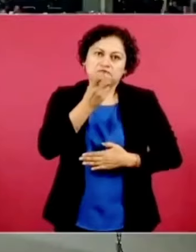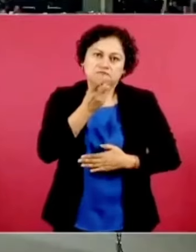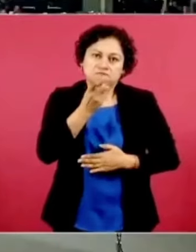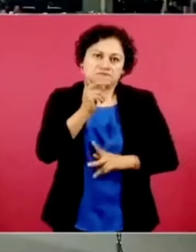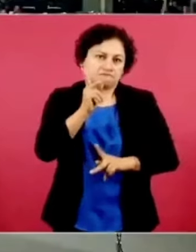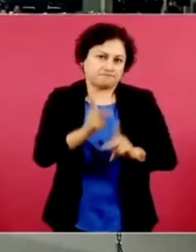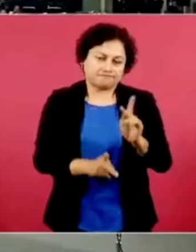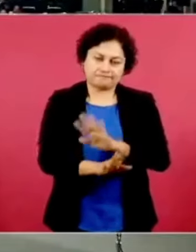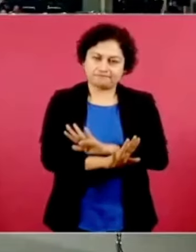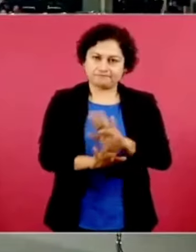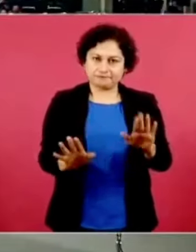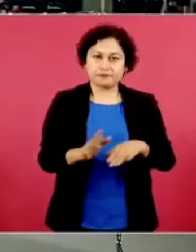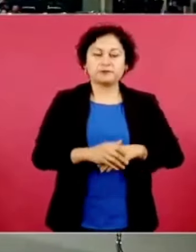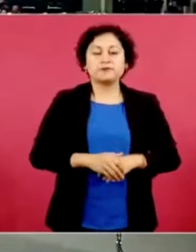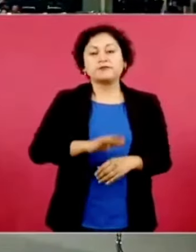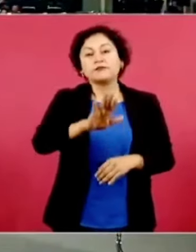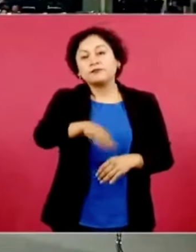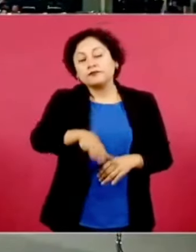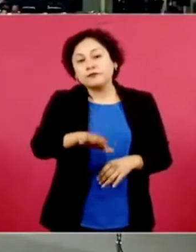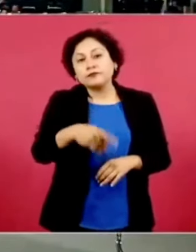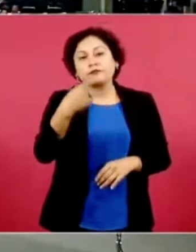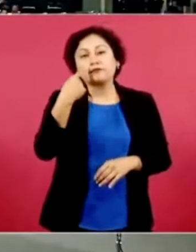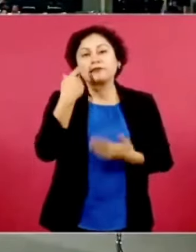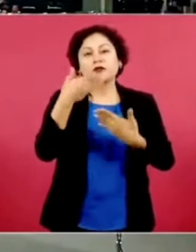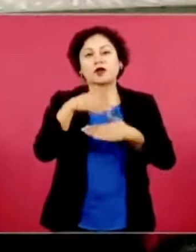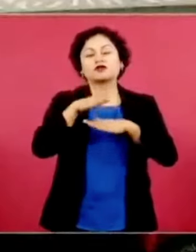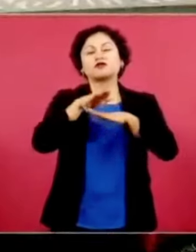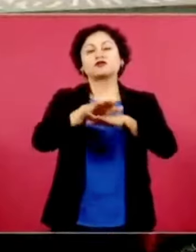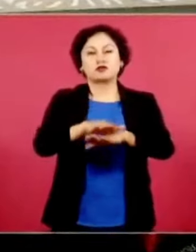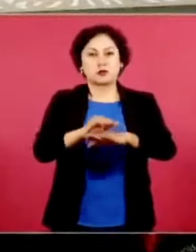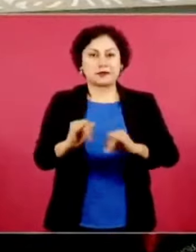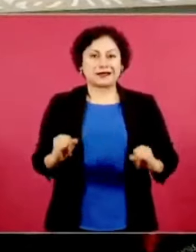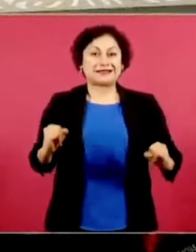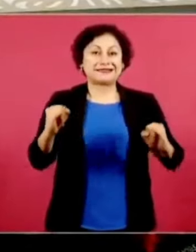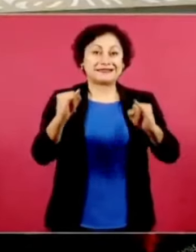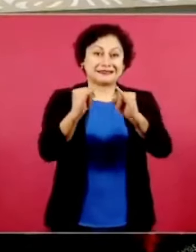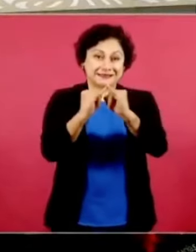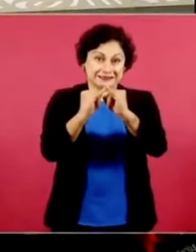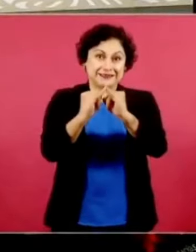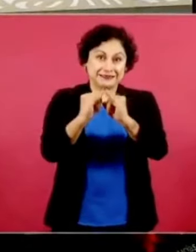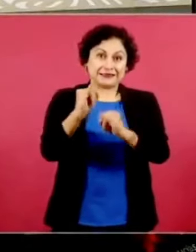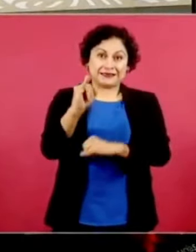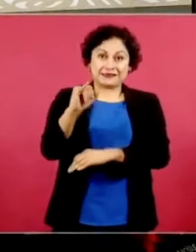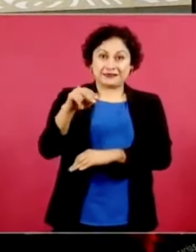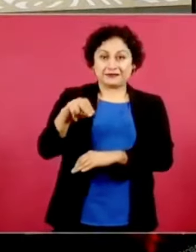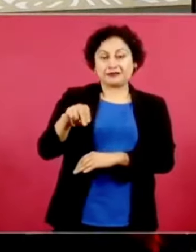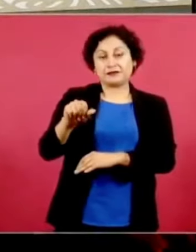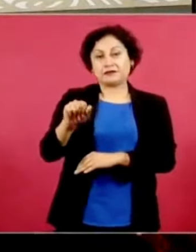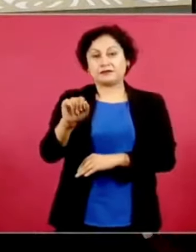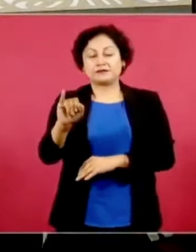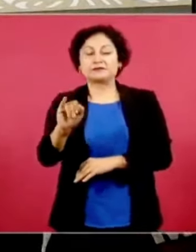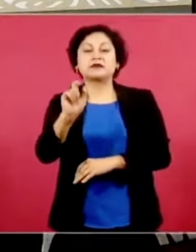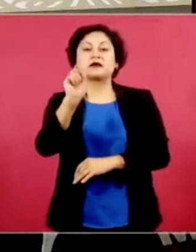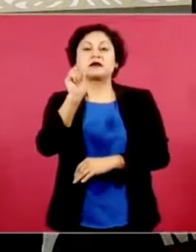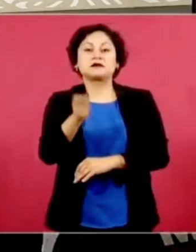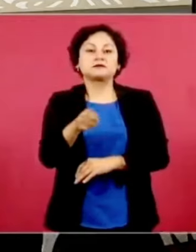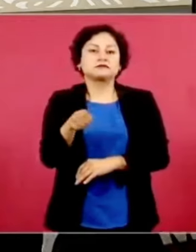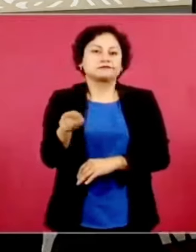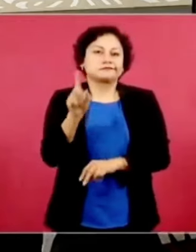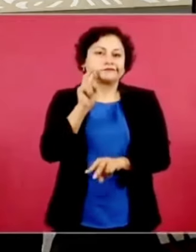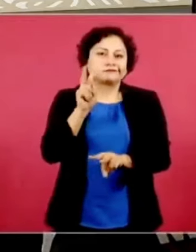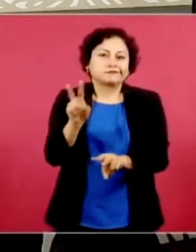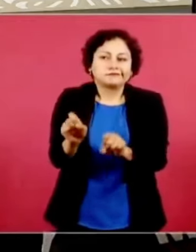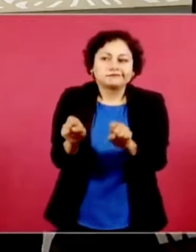justo en este tema del Instituto Nacional de Transparencia, pues decir que es cabeza de este sistema